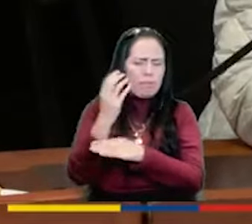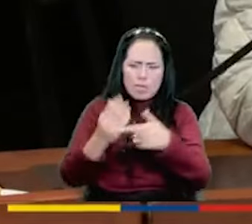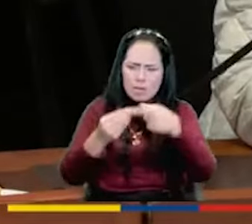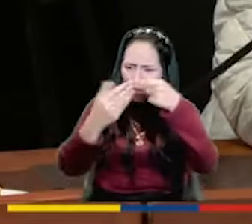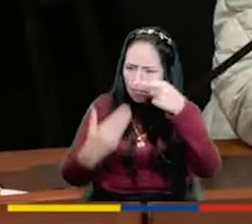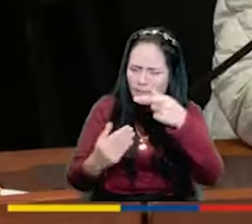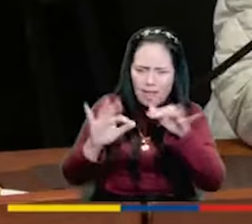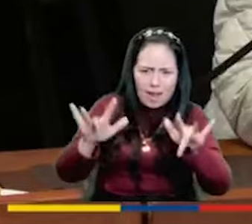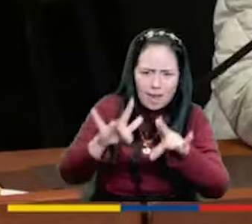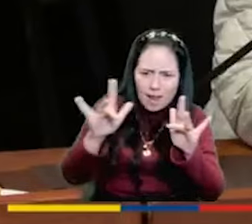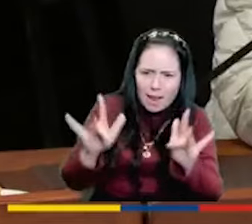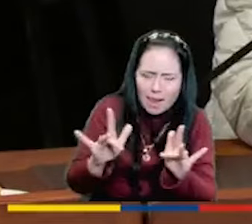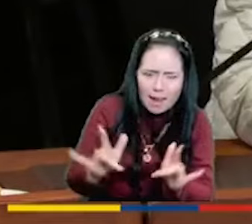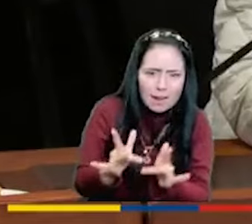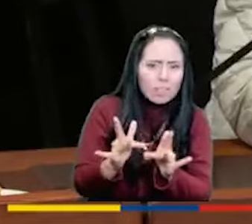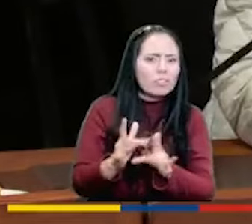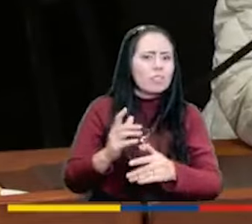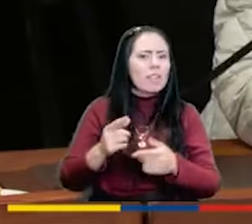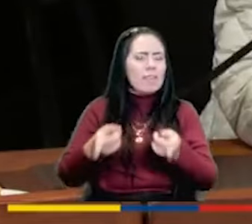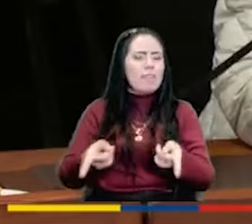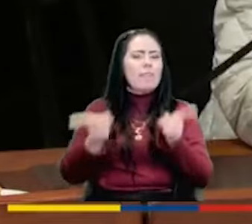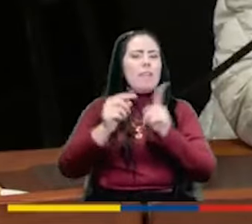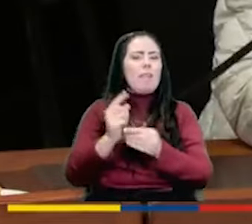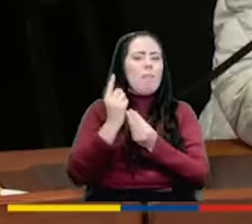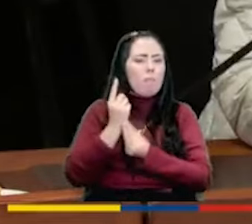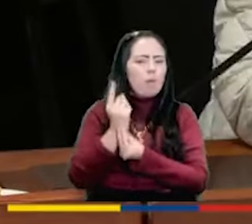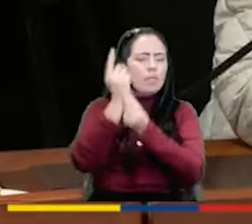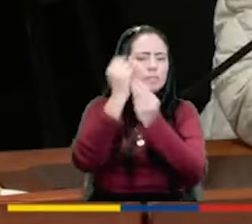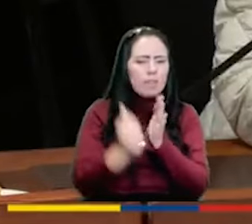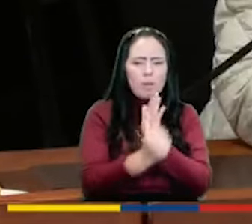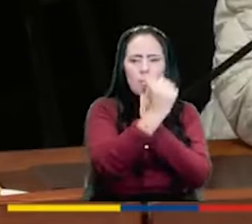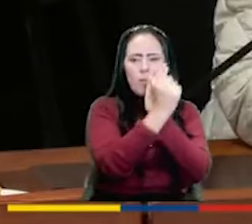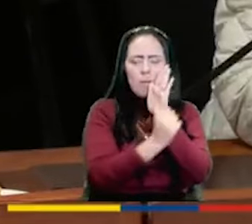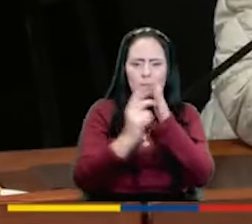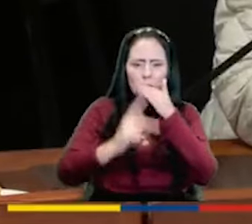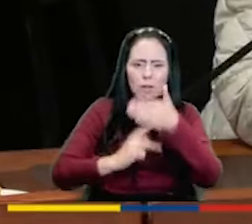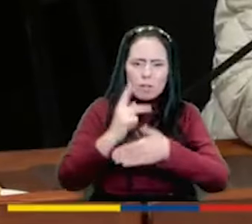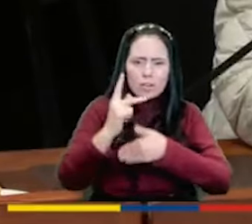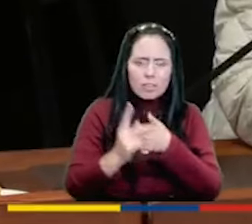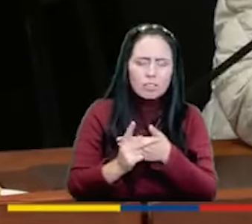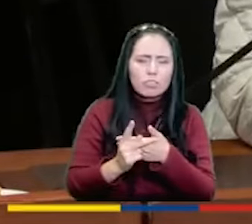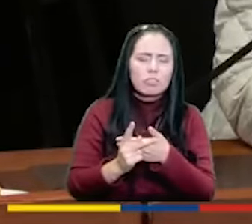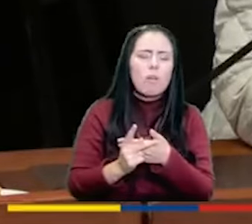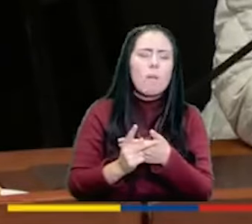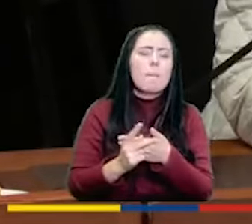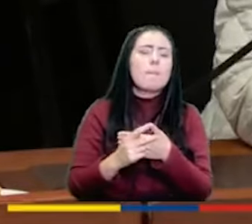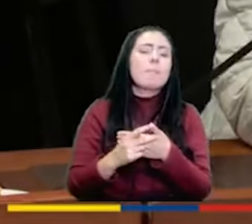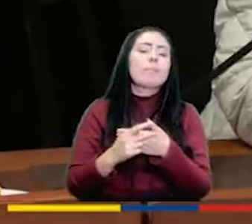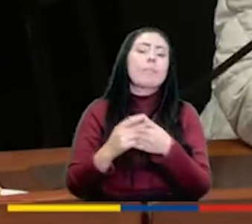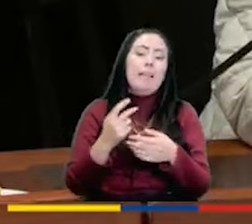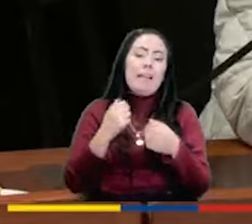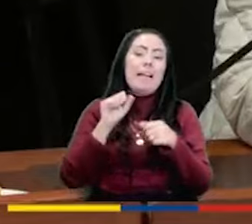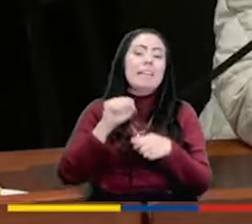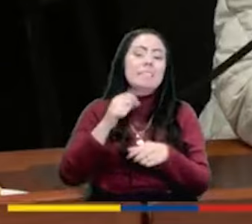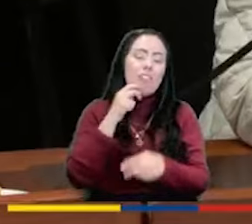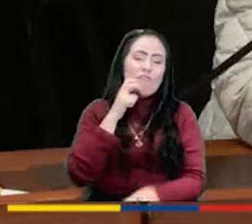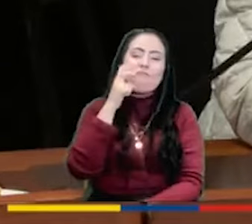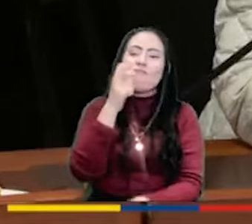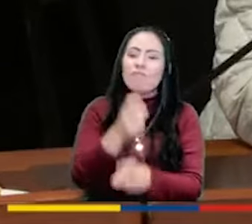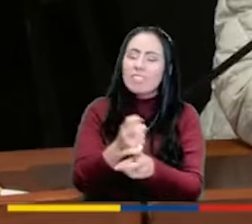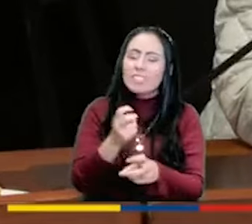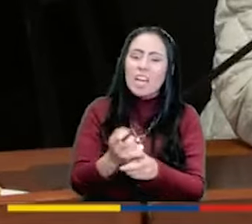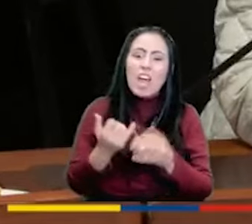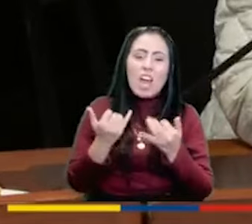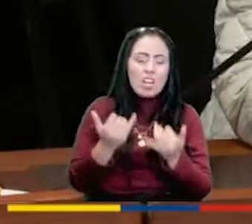términos de definir políticas, programas y proyectos es una dificultad a la hora de